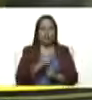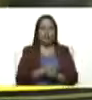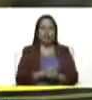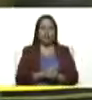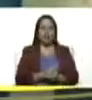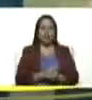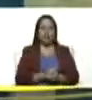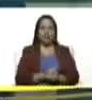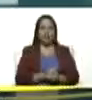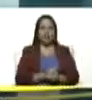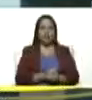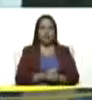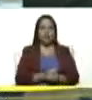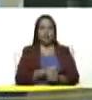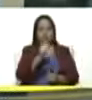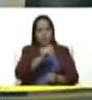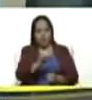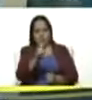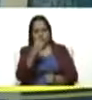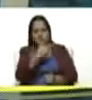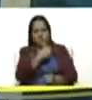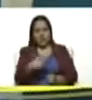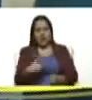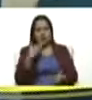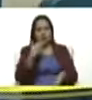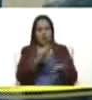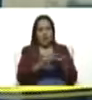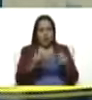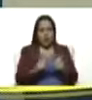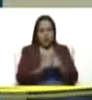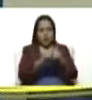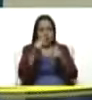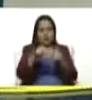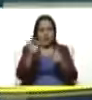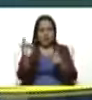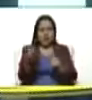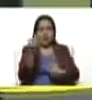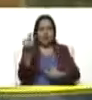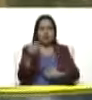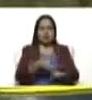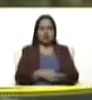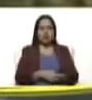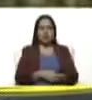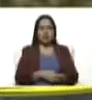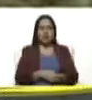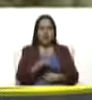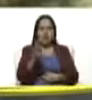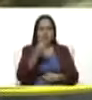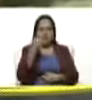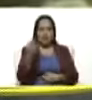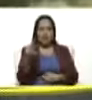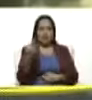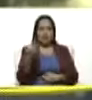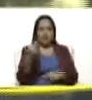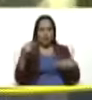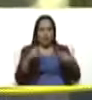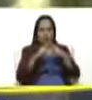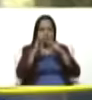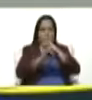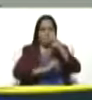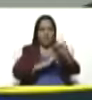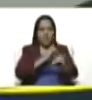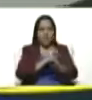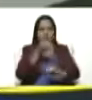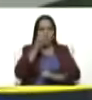nada, agradecerle por acompañarnos en este tercer, en esta tercera edición del Encuentro Internacional del